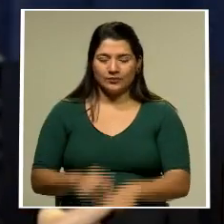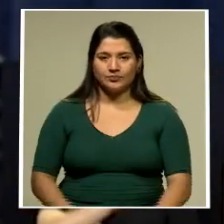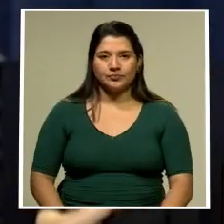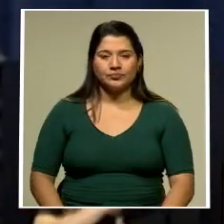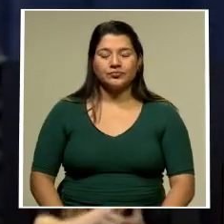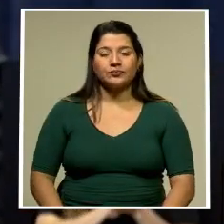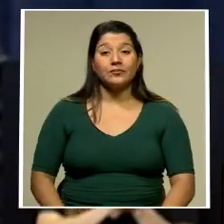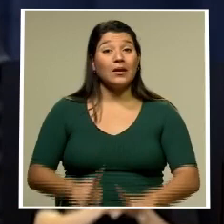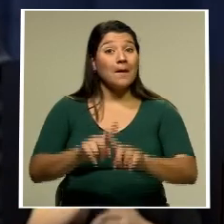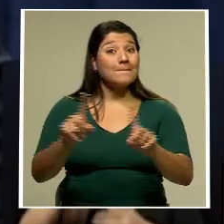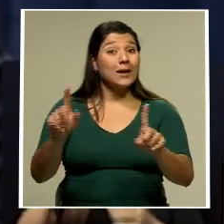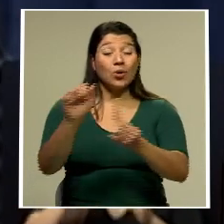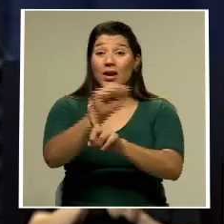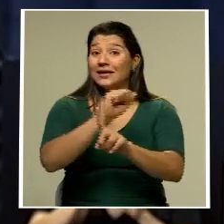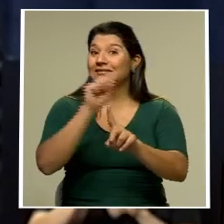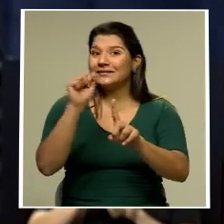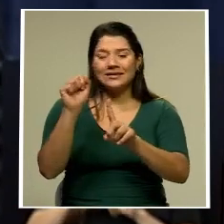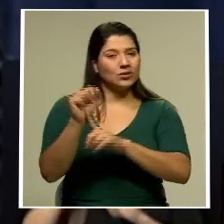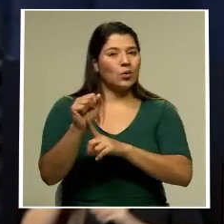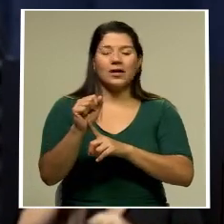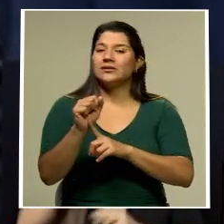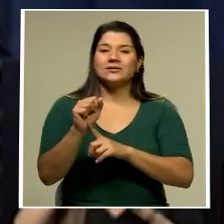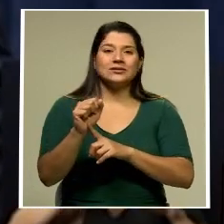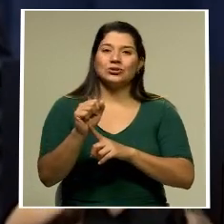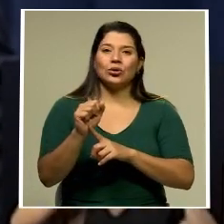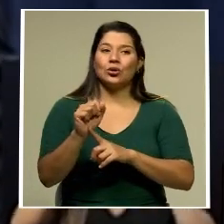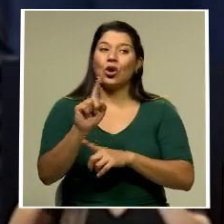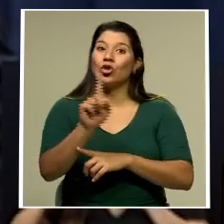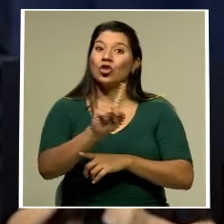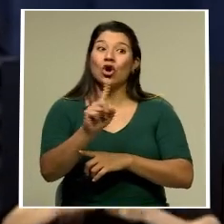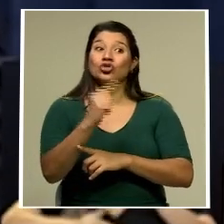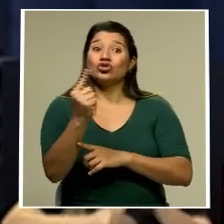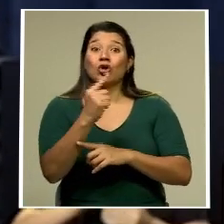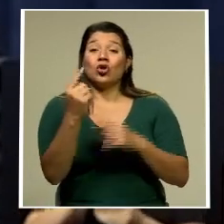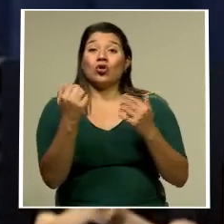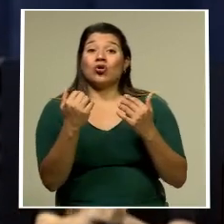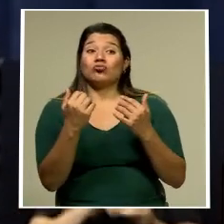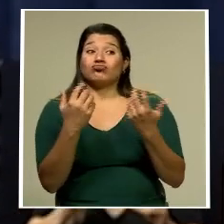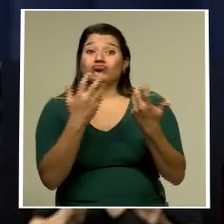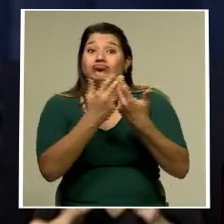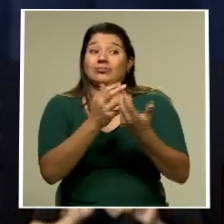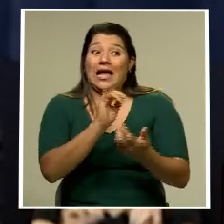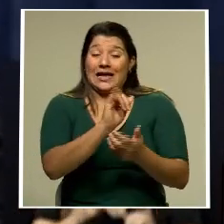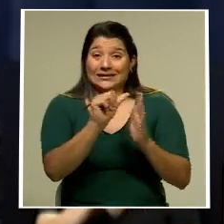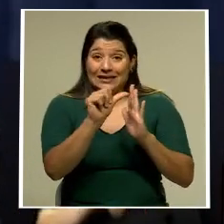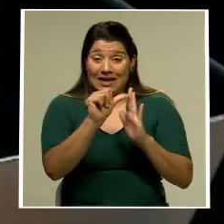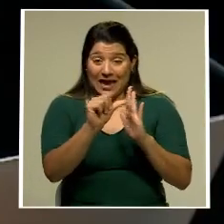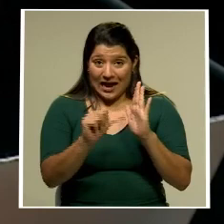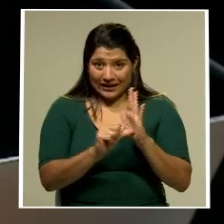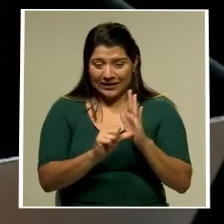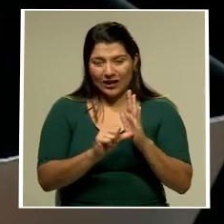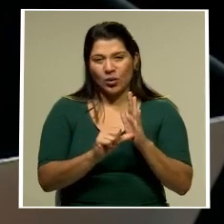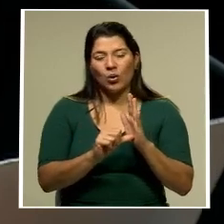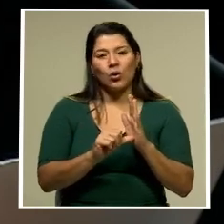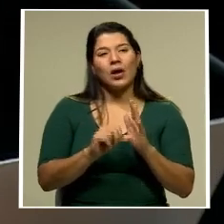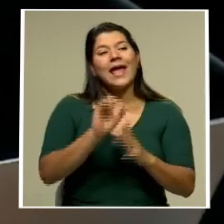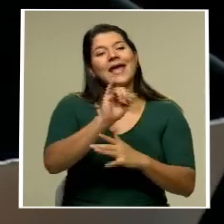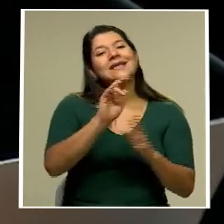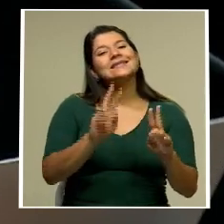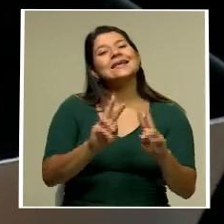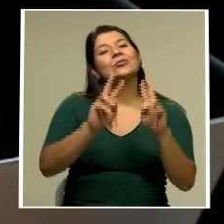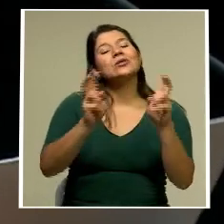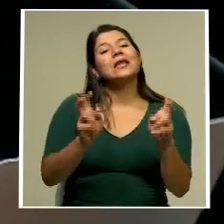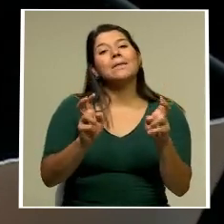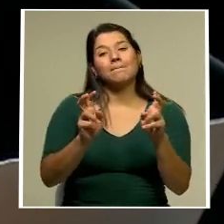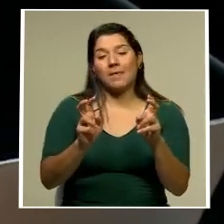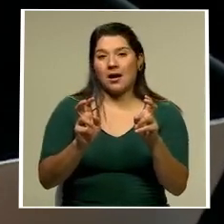la situación no se limita a esta única reforma que se hizo, pues los expertos consideran que esto es un tema de materia